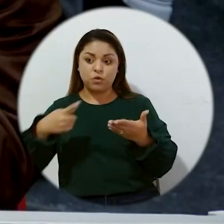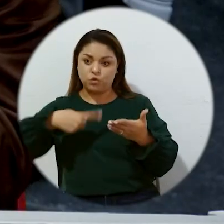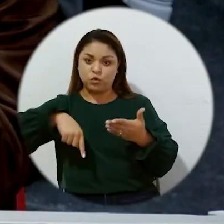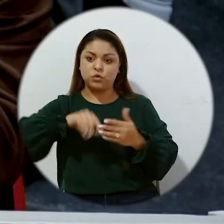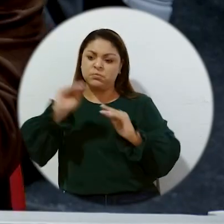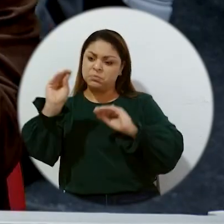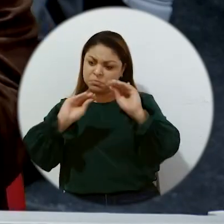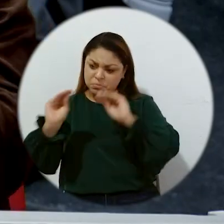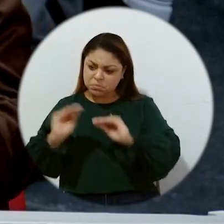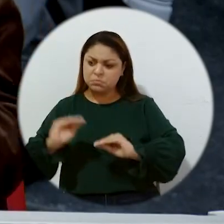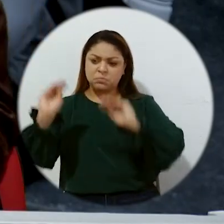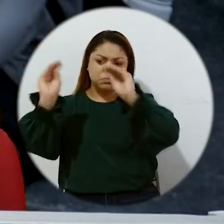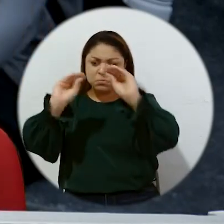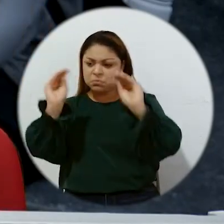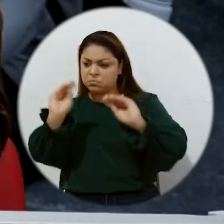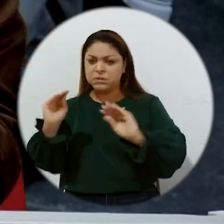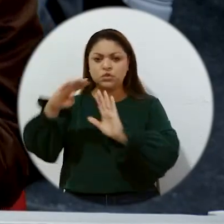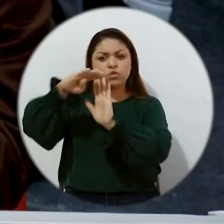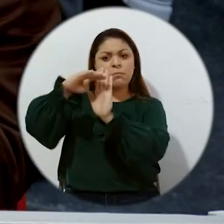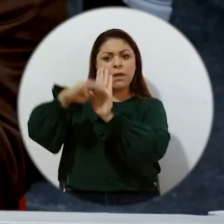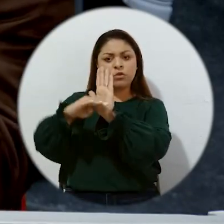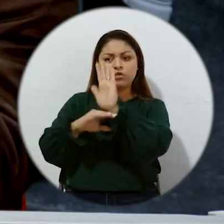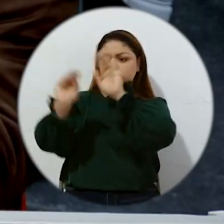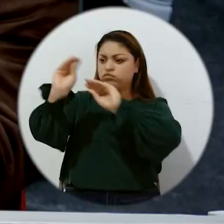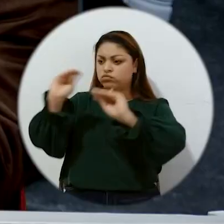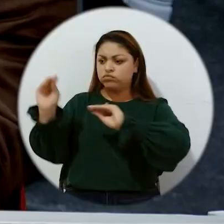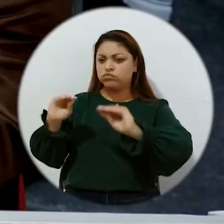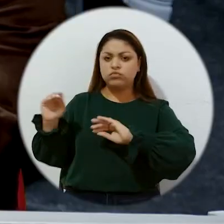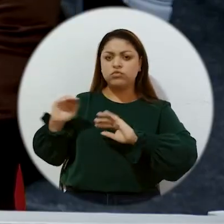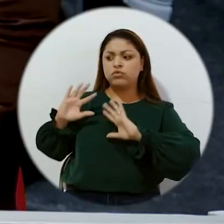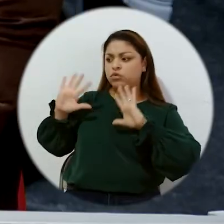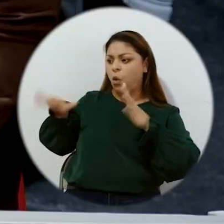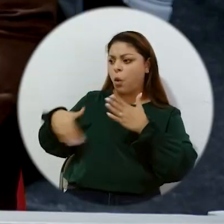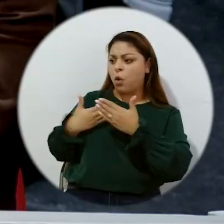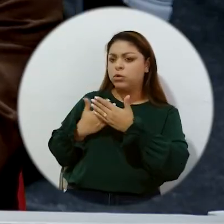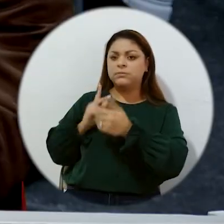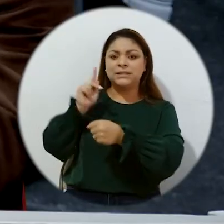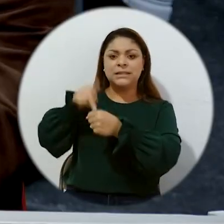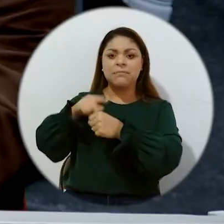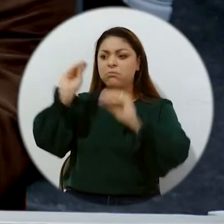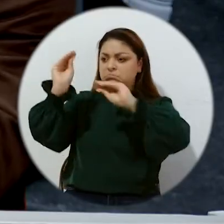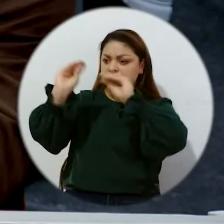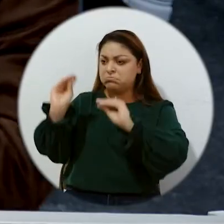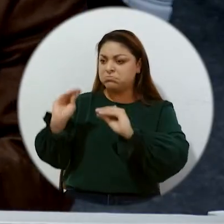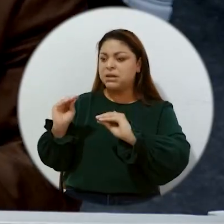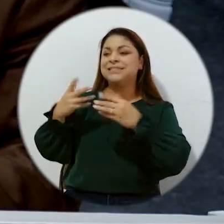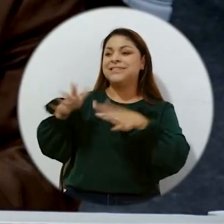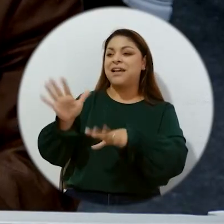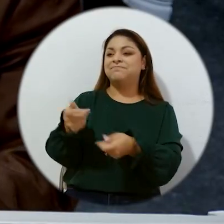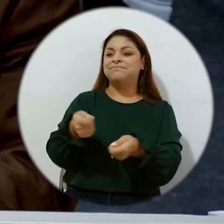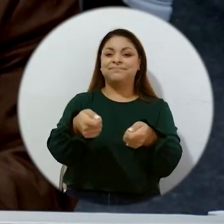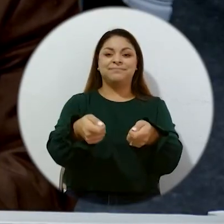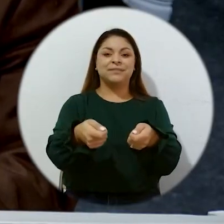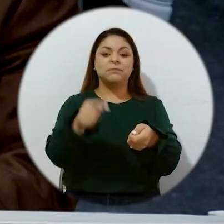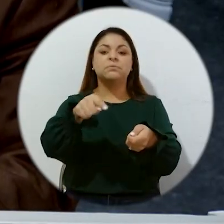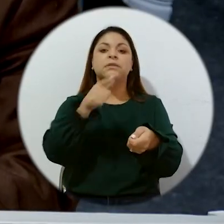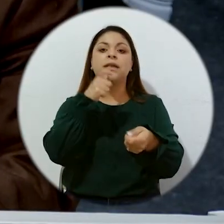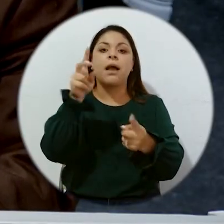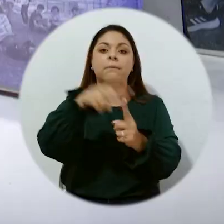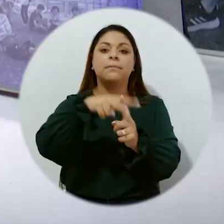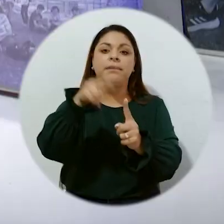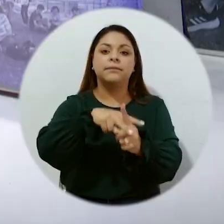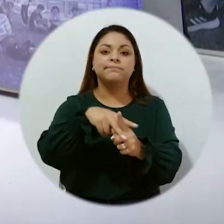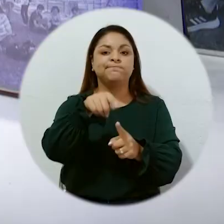entre todos porque participamos todos los sectores, y la implementación de esos instrumentos.